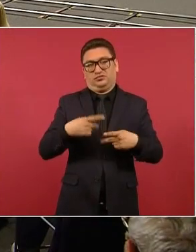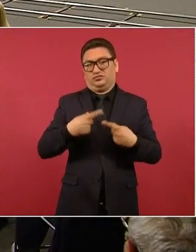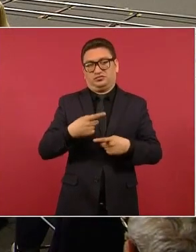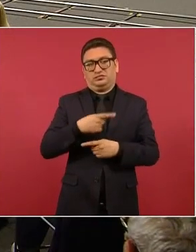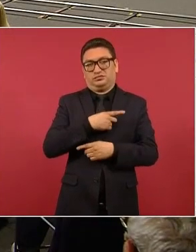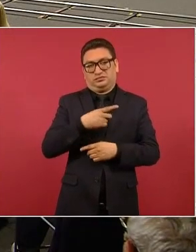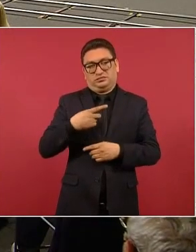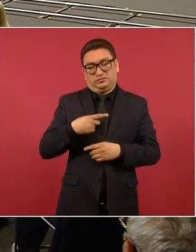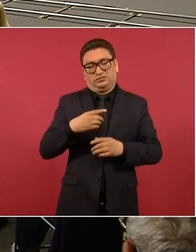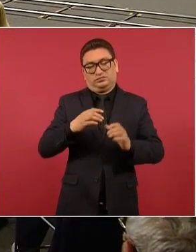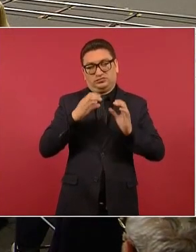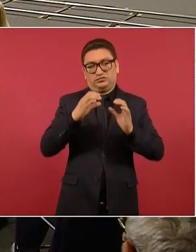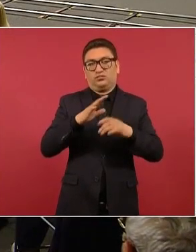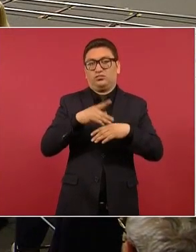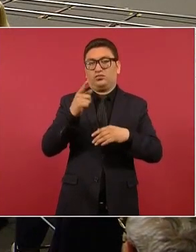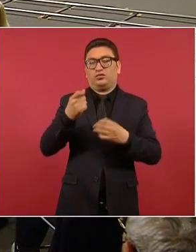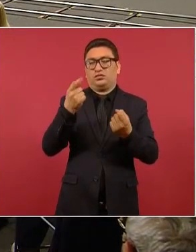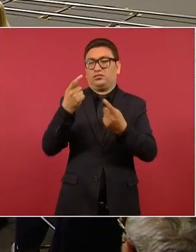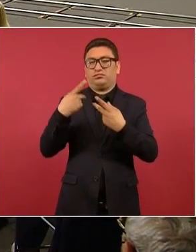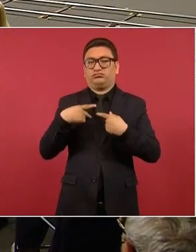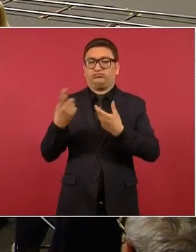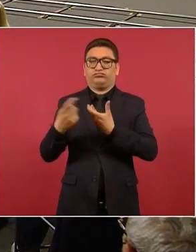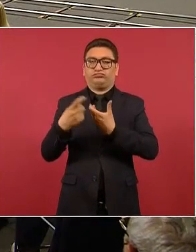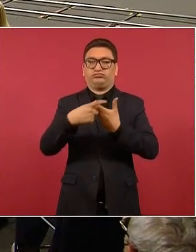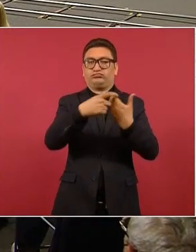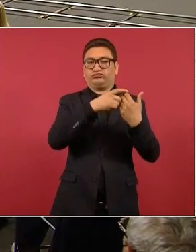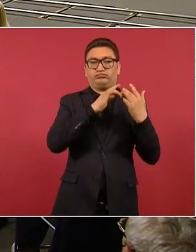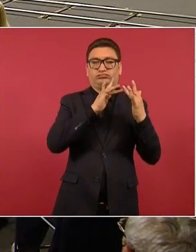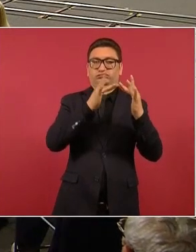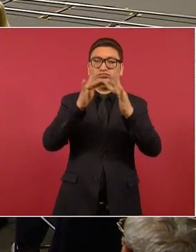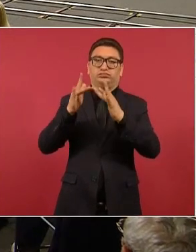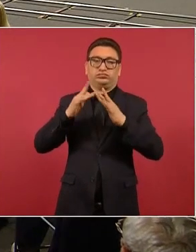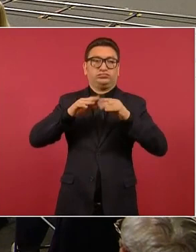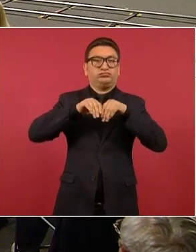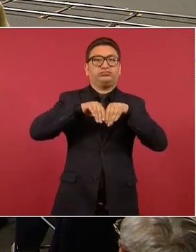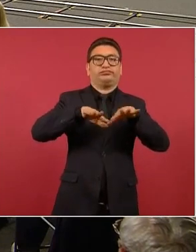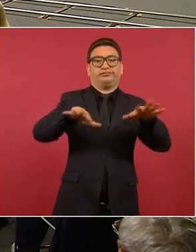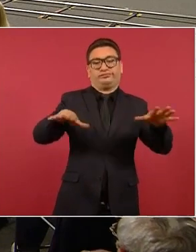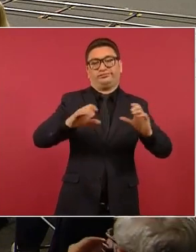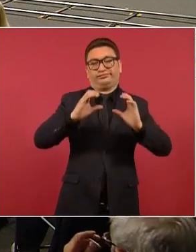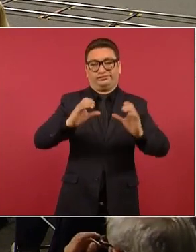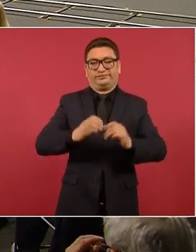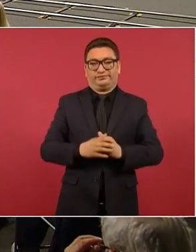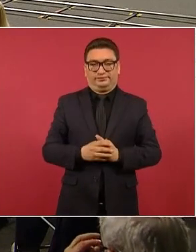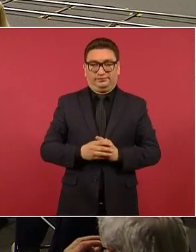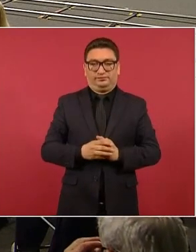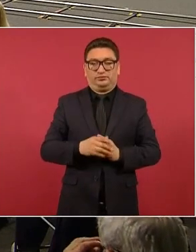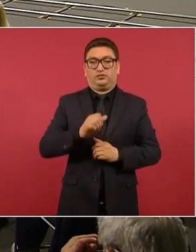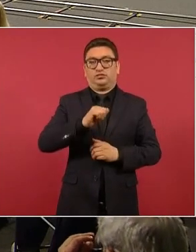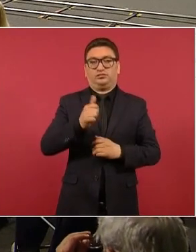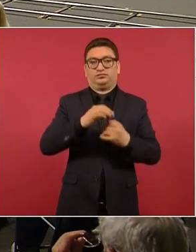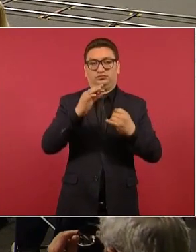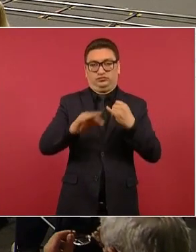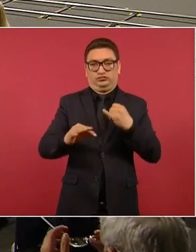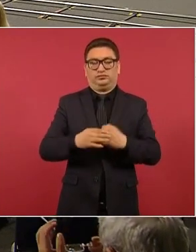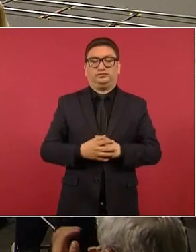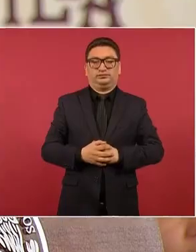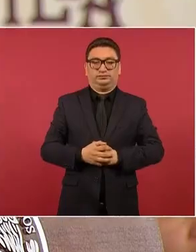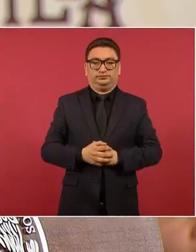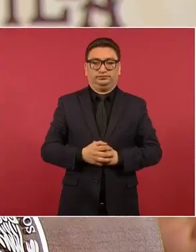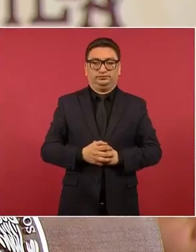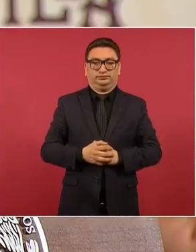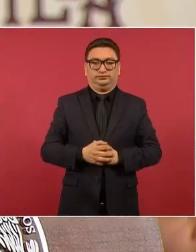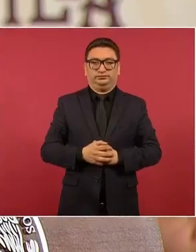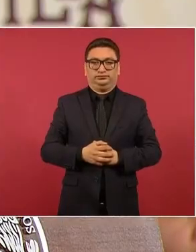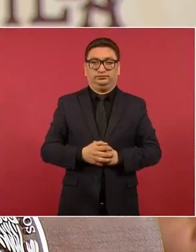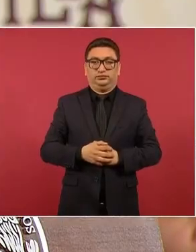cuántos seguidores tiene en las redes sociales y lo que publica a sus audiencias. Vamos con la última. De las secuelas